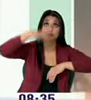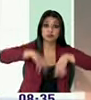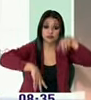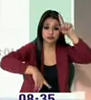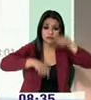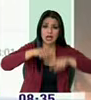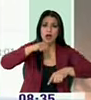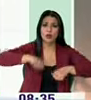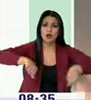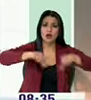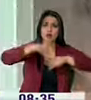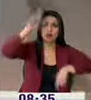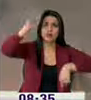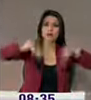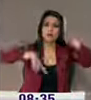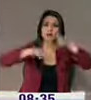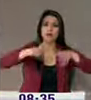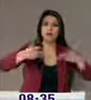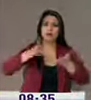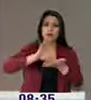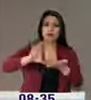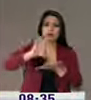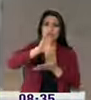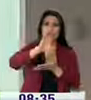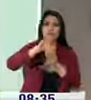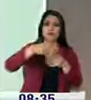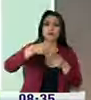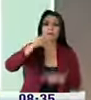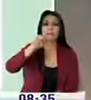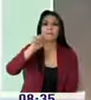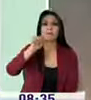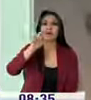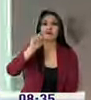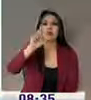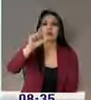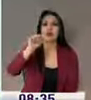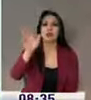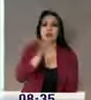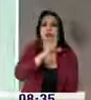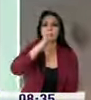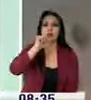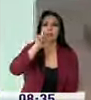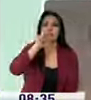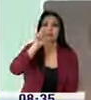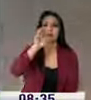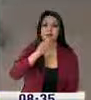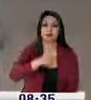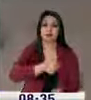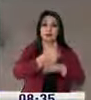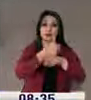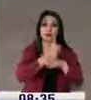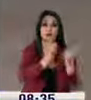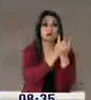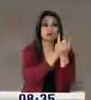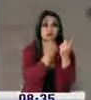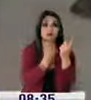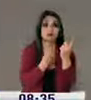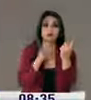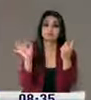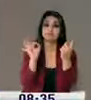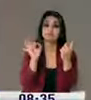el aula, qué bárbaro, ¿dónde es esto? Colegio Manuela Cañizares, muchas gracias, ¿eh? Hemos hablado con las autoridades pero no dicen